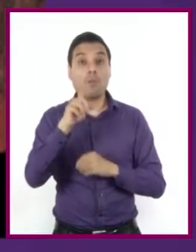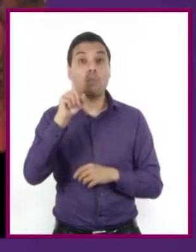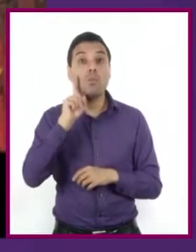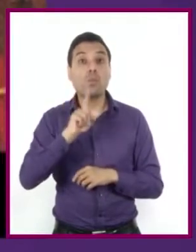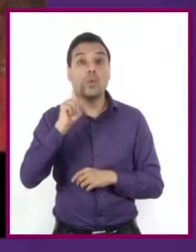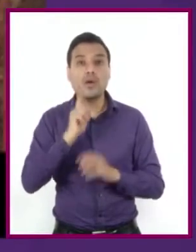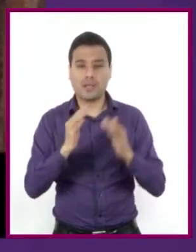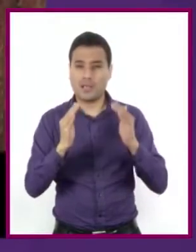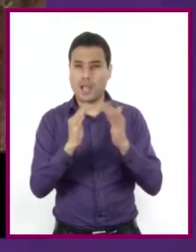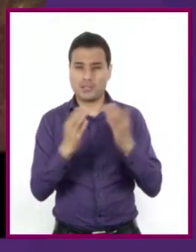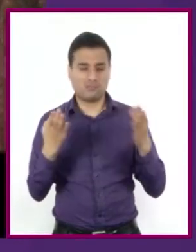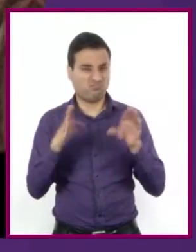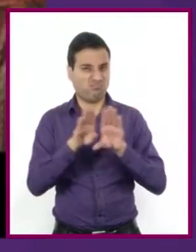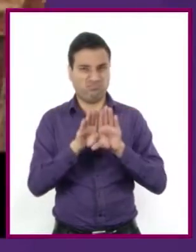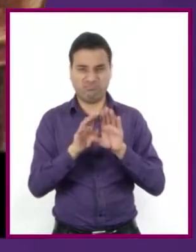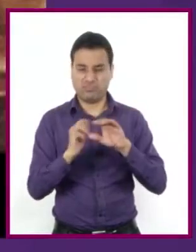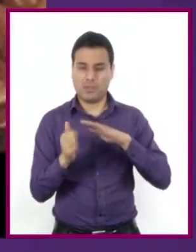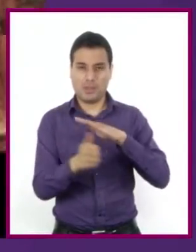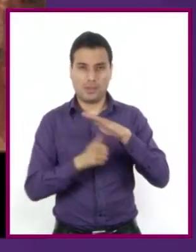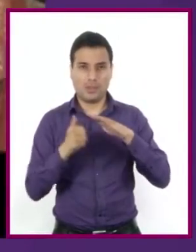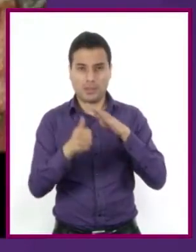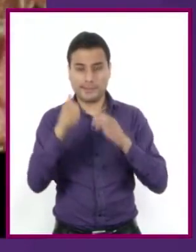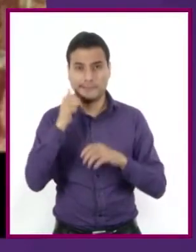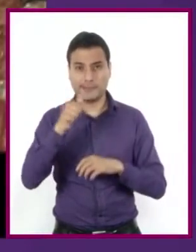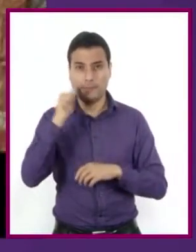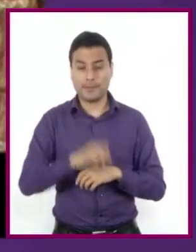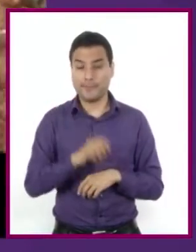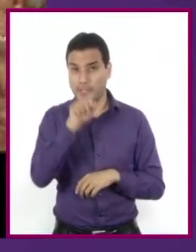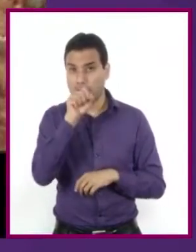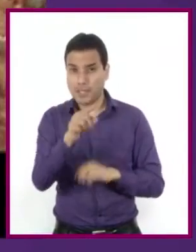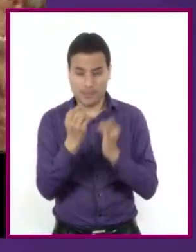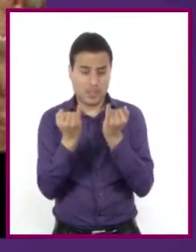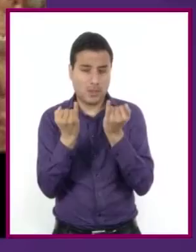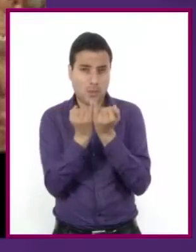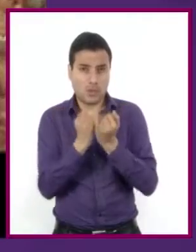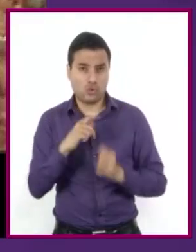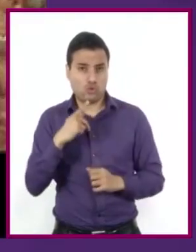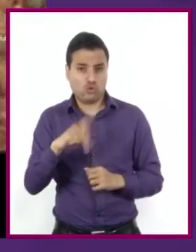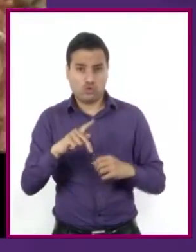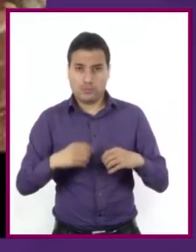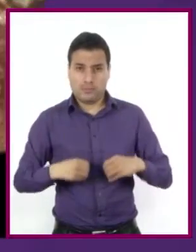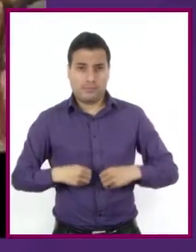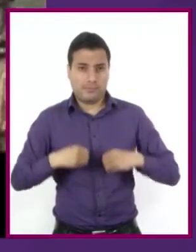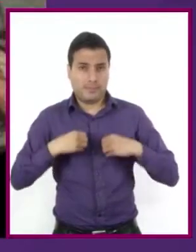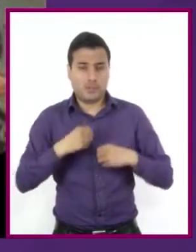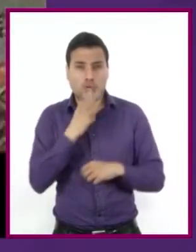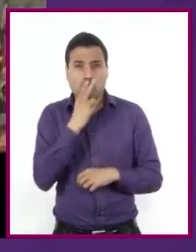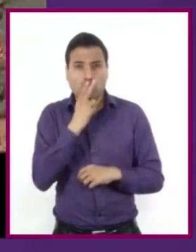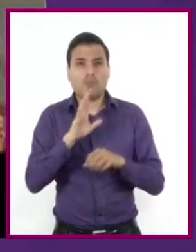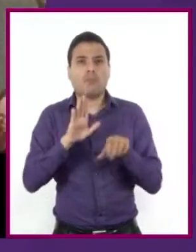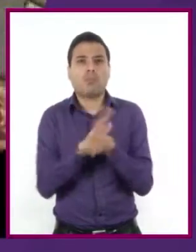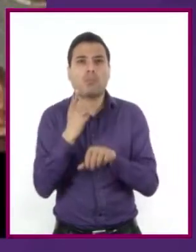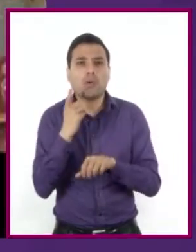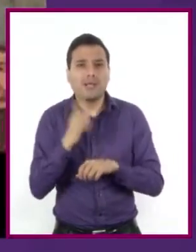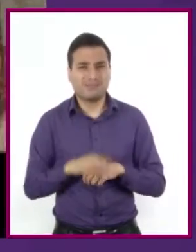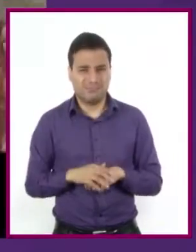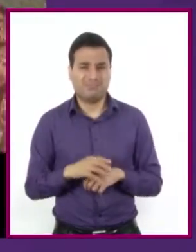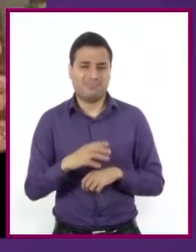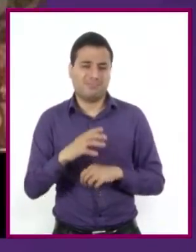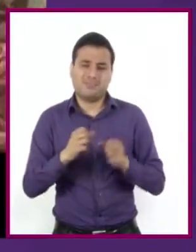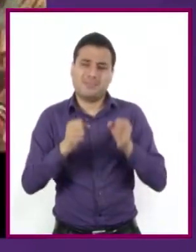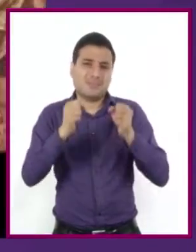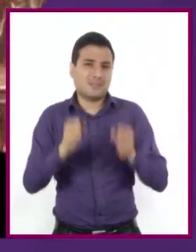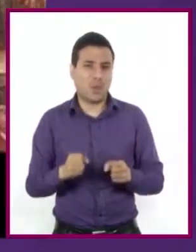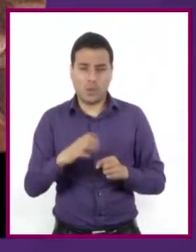clausura. Bueno, pero también estaban asegurando su vida. Sabían que comerían hasta su muerte,